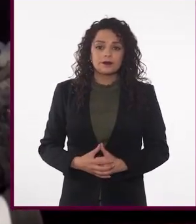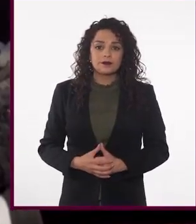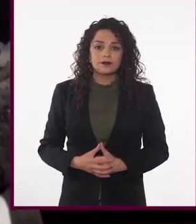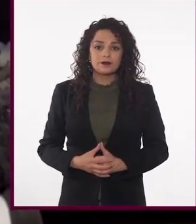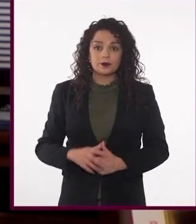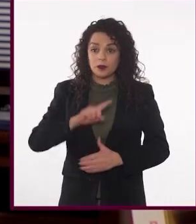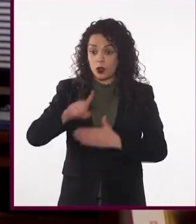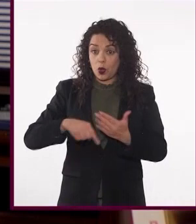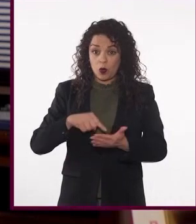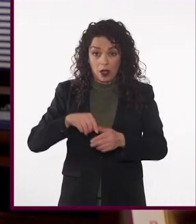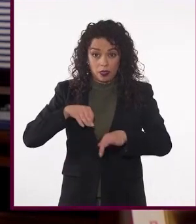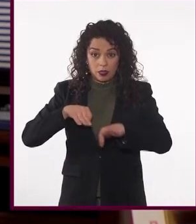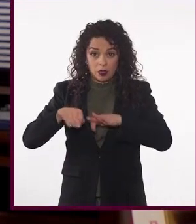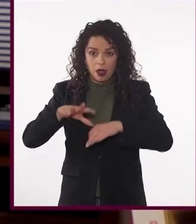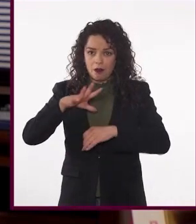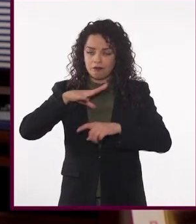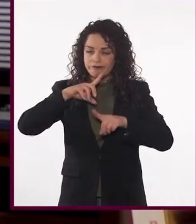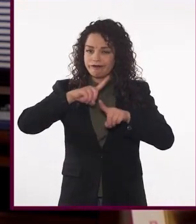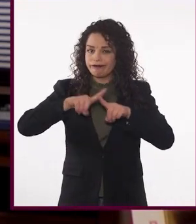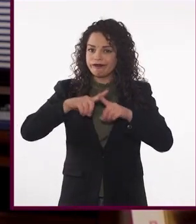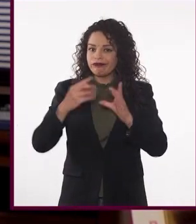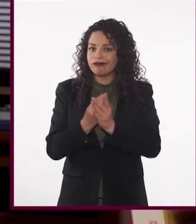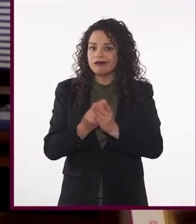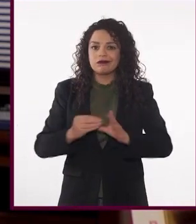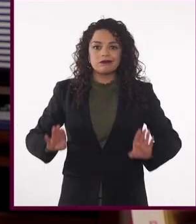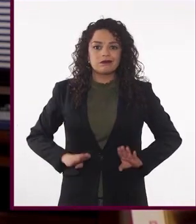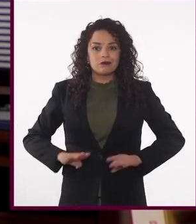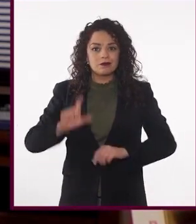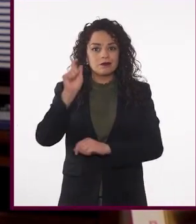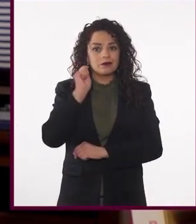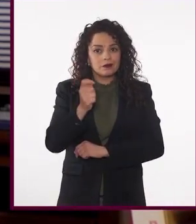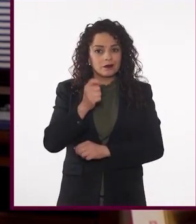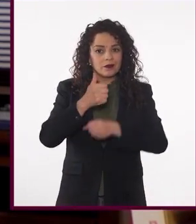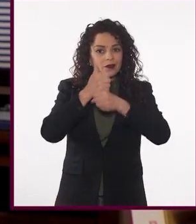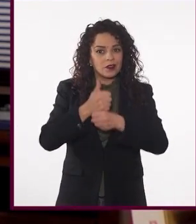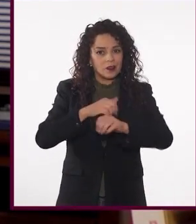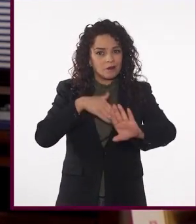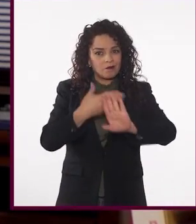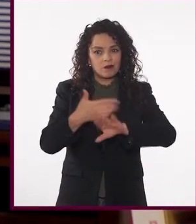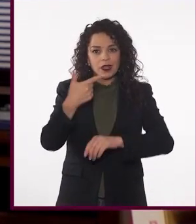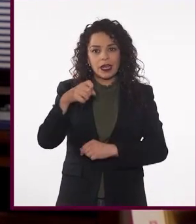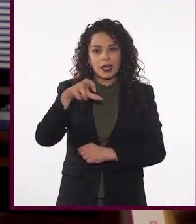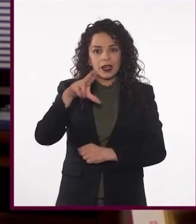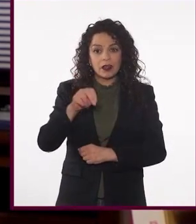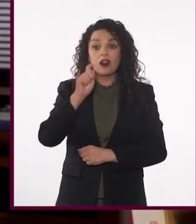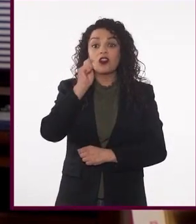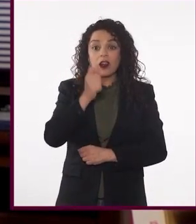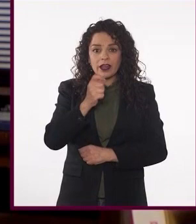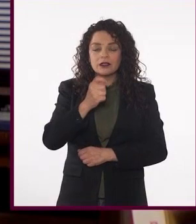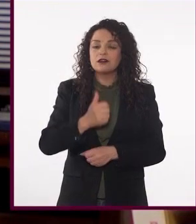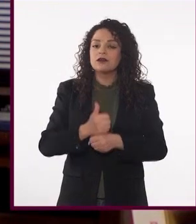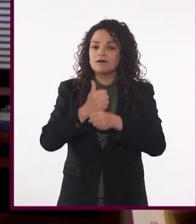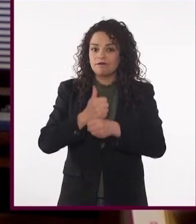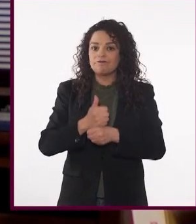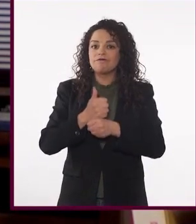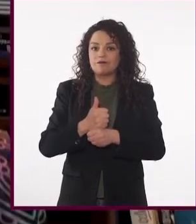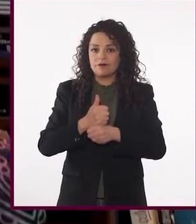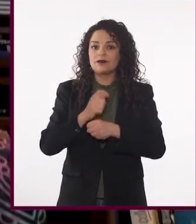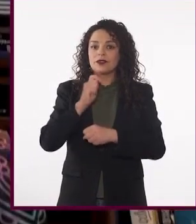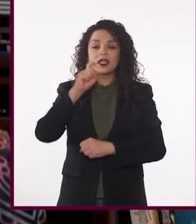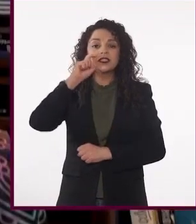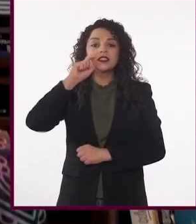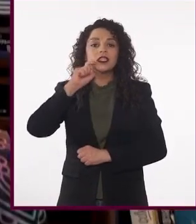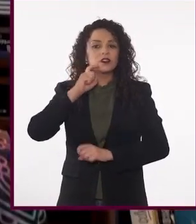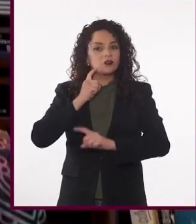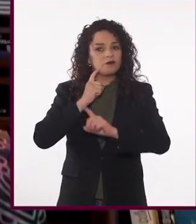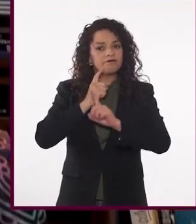trabajos. En los espacios laborales se dan diversos tipos de violencia de género y uno de ellos es la violencia sexual.